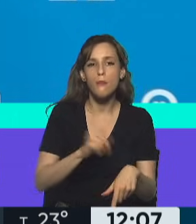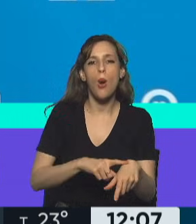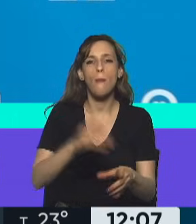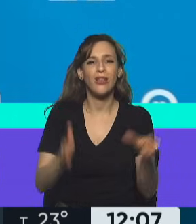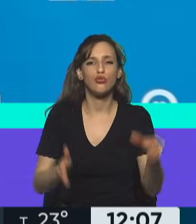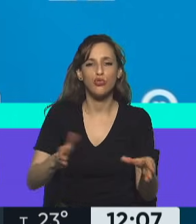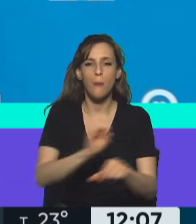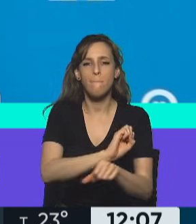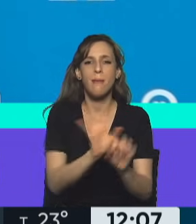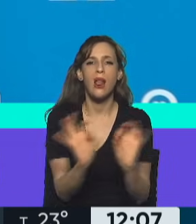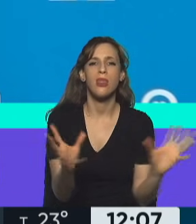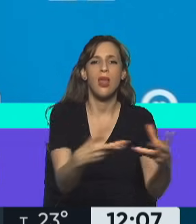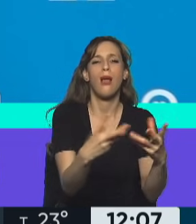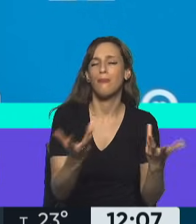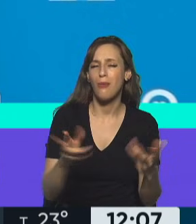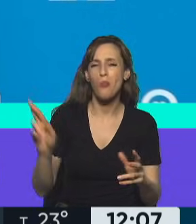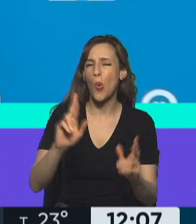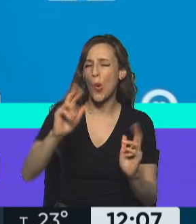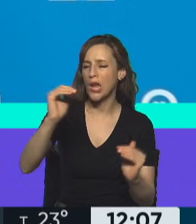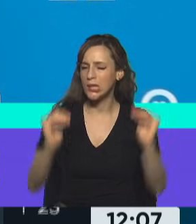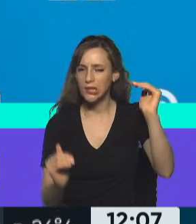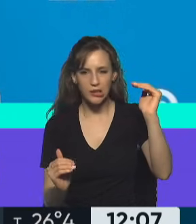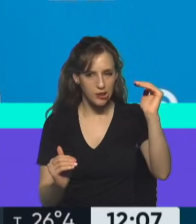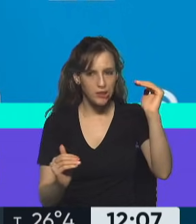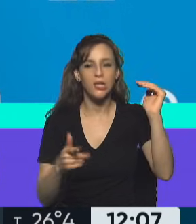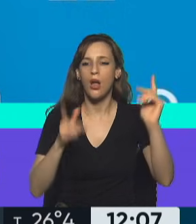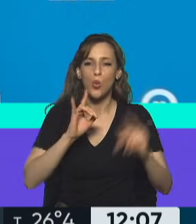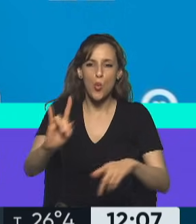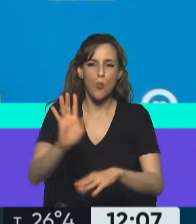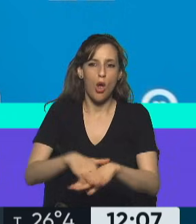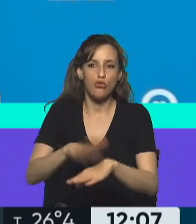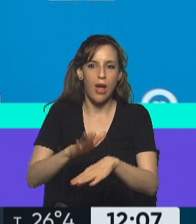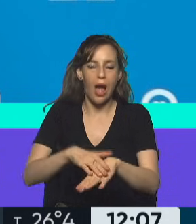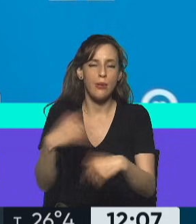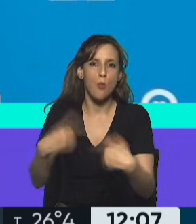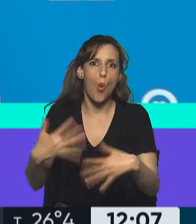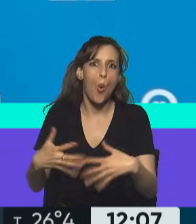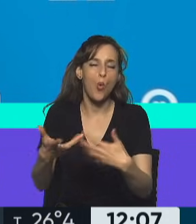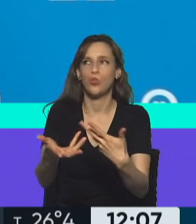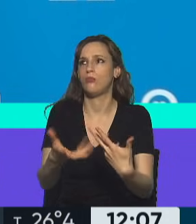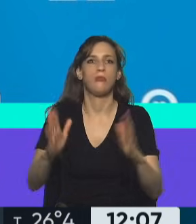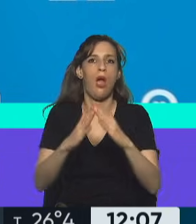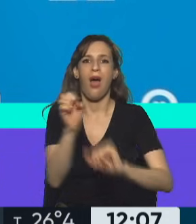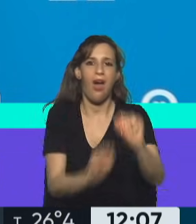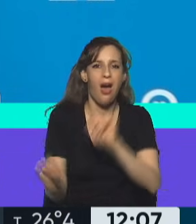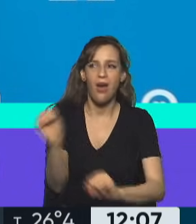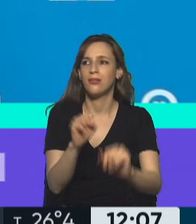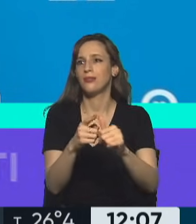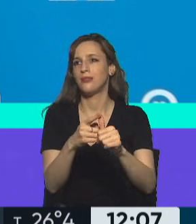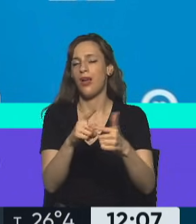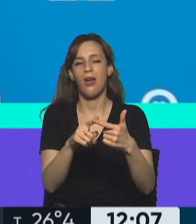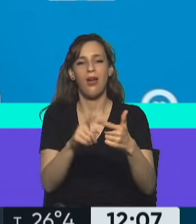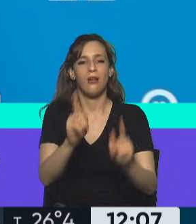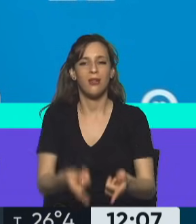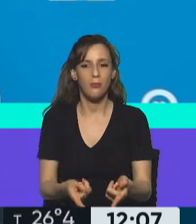de pandemia y después de la época de pandemia, teniendo que hacerse cargo de múltiples tareas en el hogar, de todo lo que significó la